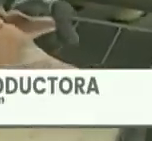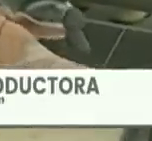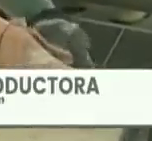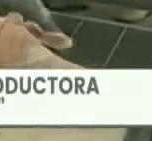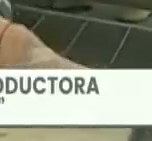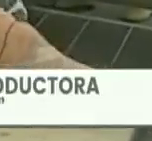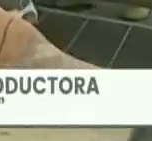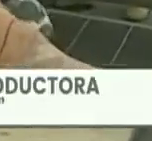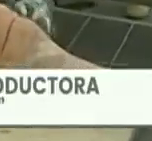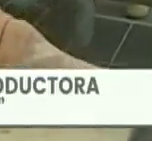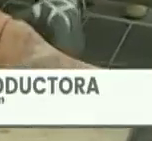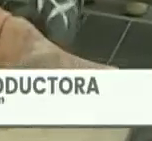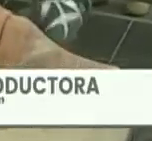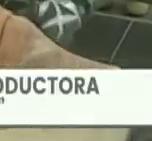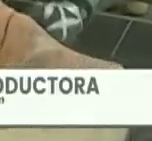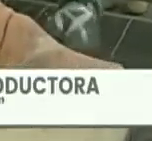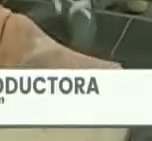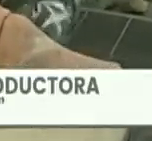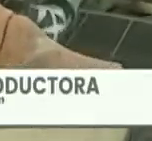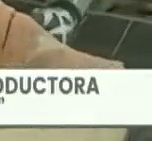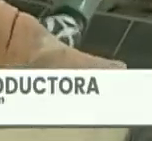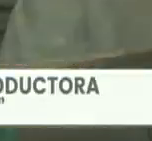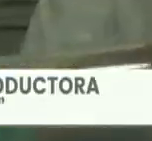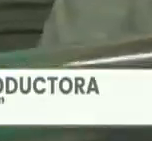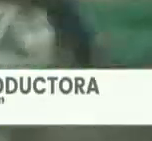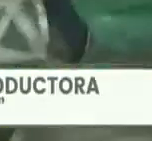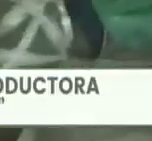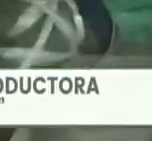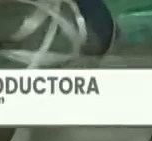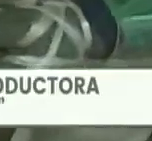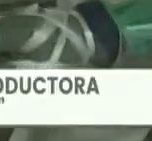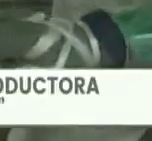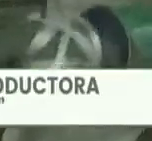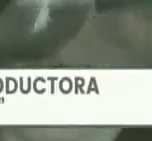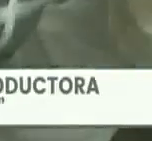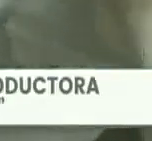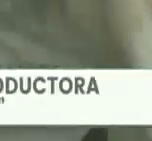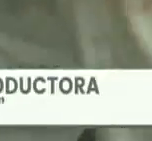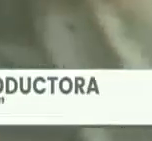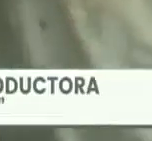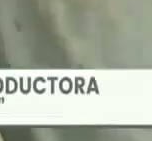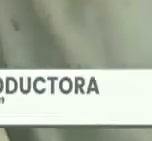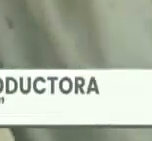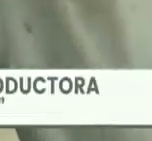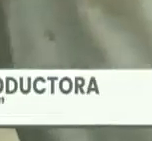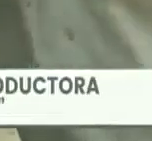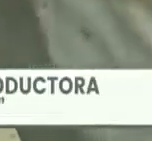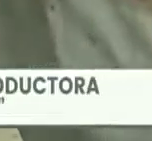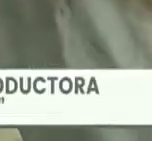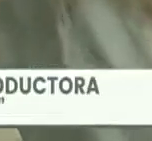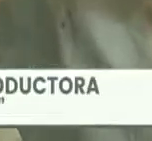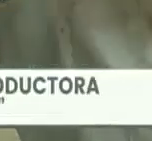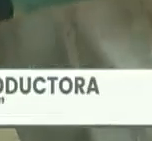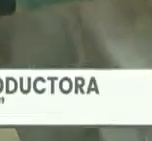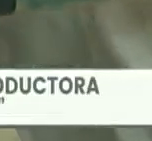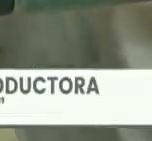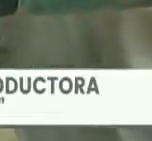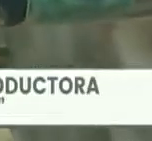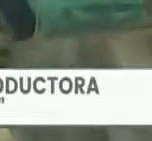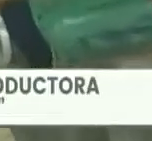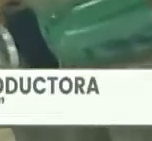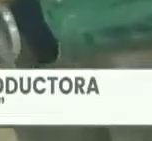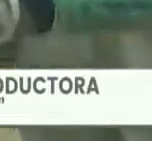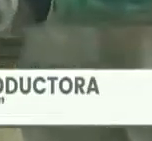que conocemos para el corte de cerdo, como el pernil, la paleta, el lomo, costillas, paticas, entre